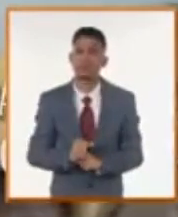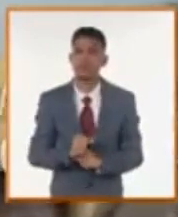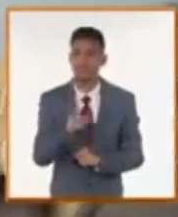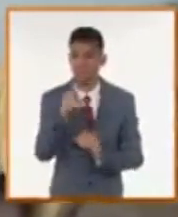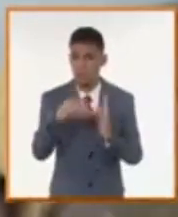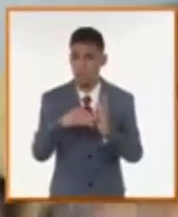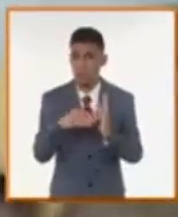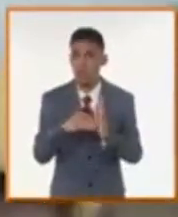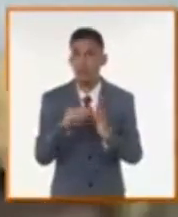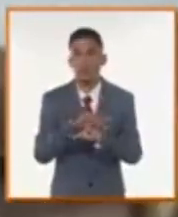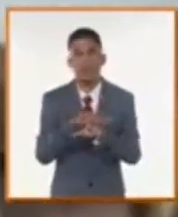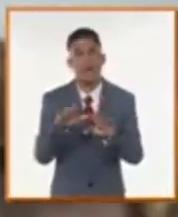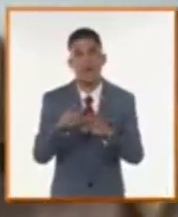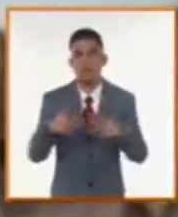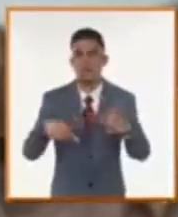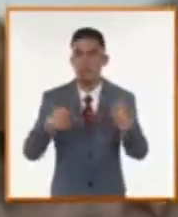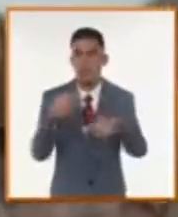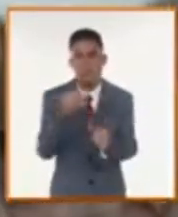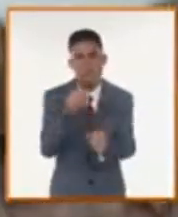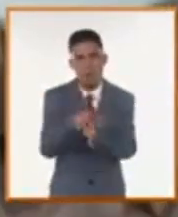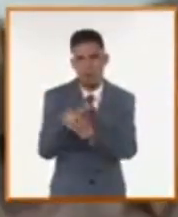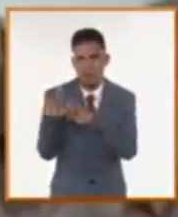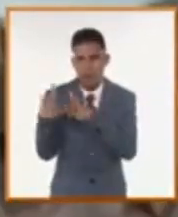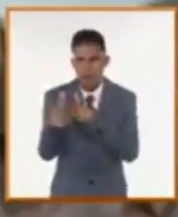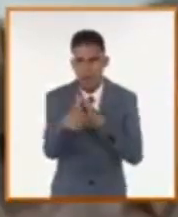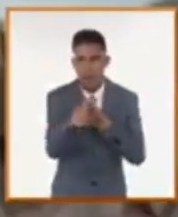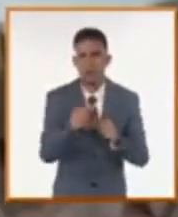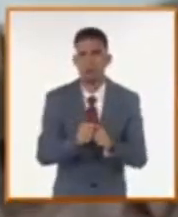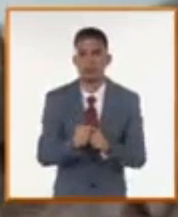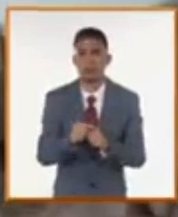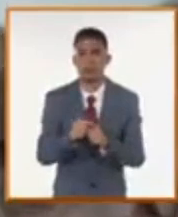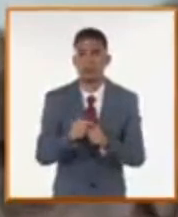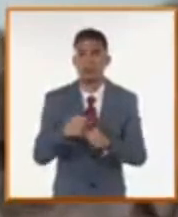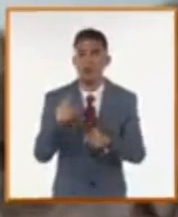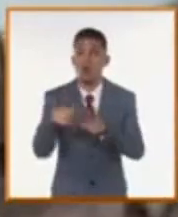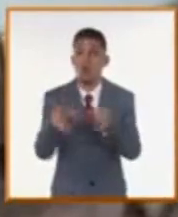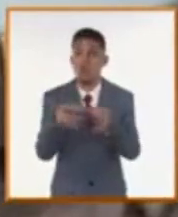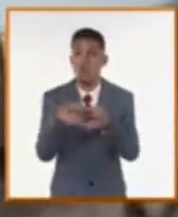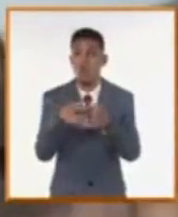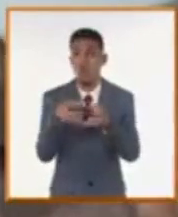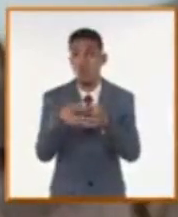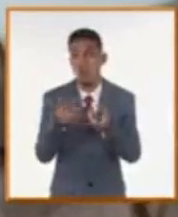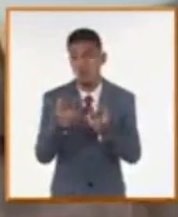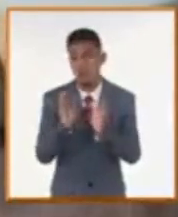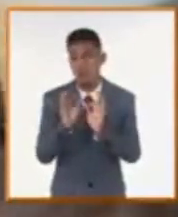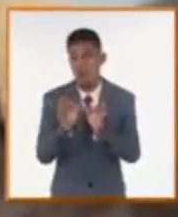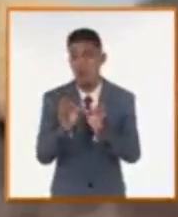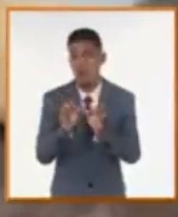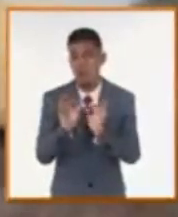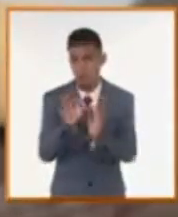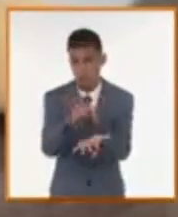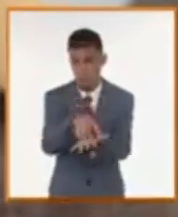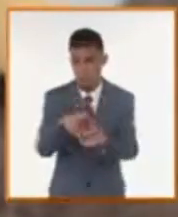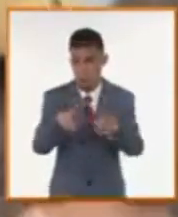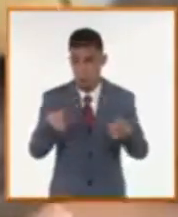apreciamos nosotros, porque ellos intentaron, cuando ellos vieron que era tan intenso lo que se estaba poniendo para ellos, intentaron querer